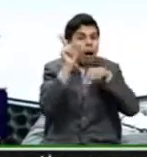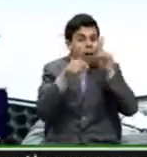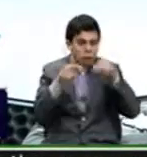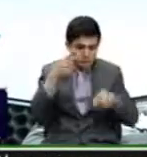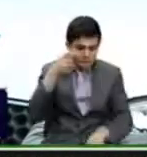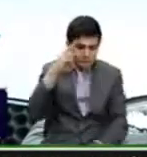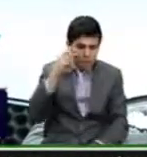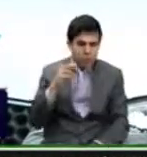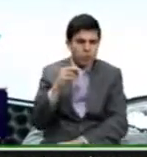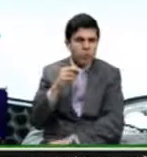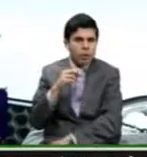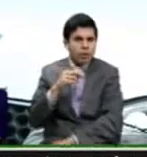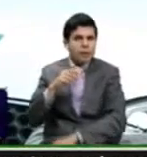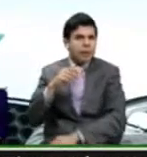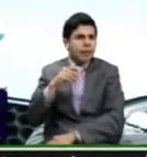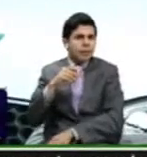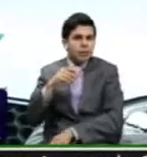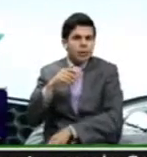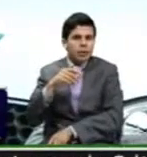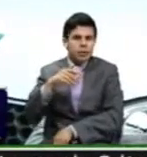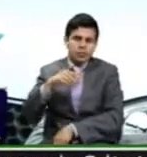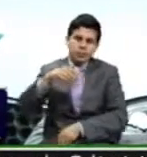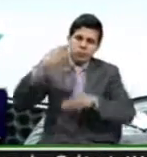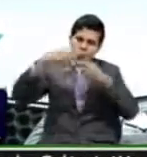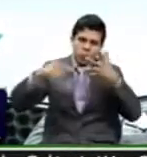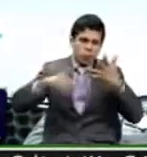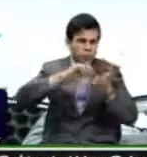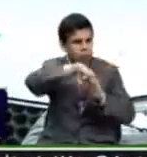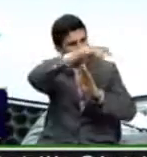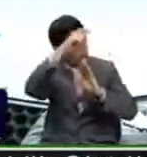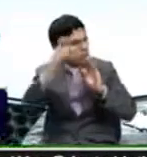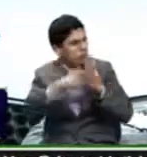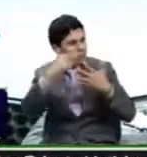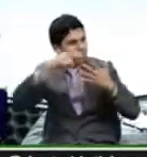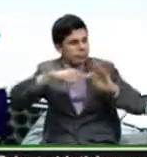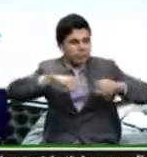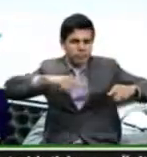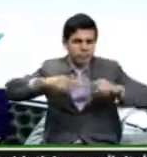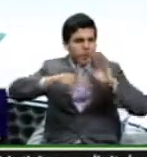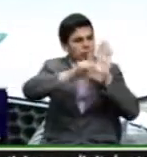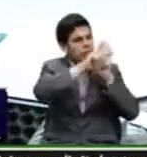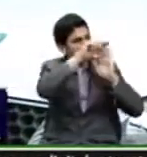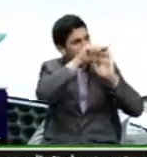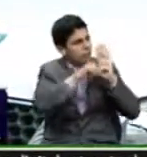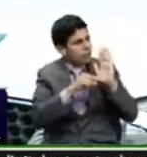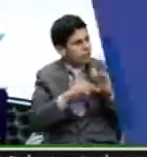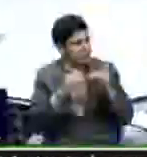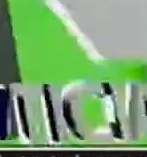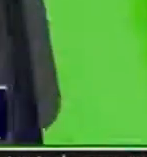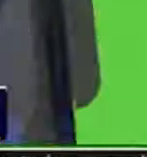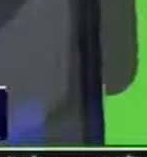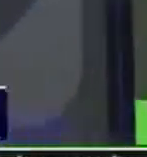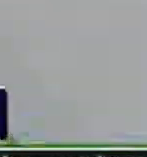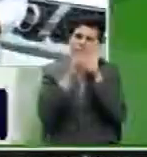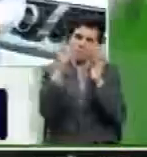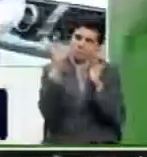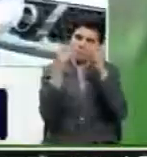como exhibición a estas especies, pues serán sancionados según lo contempla la ley por el delito de aprovechamiento